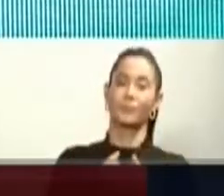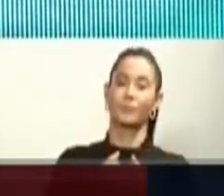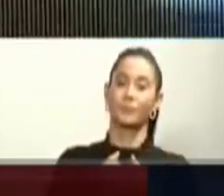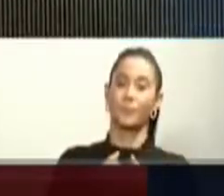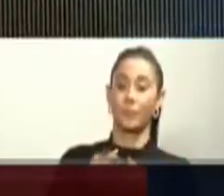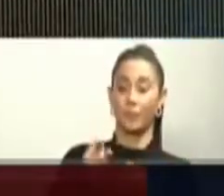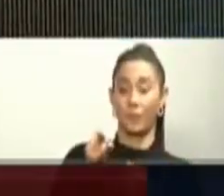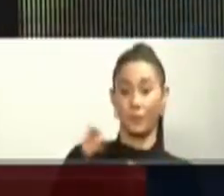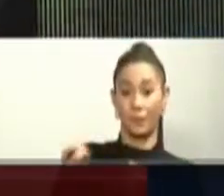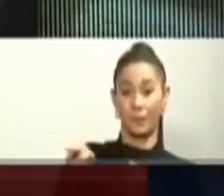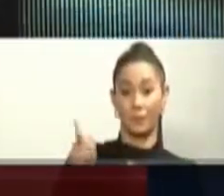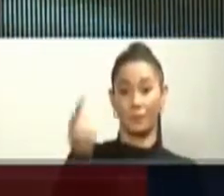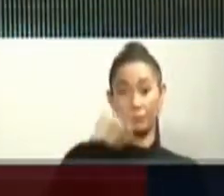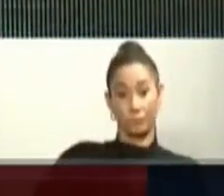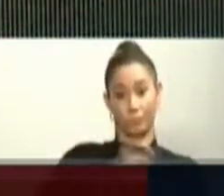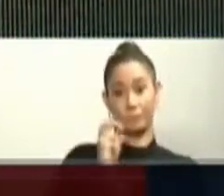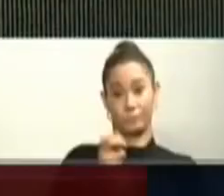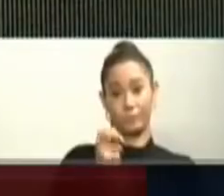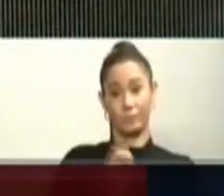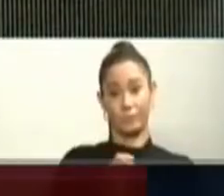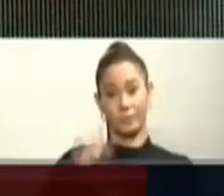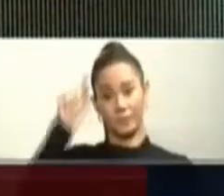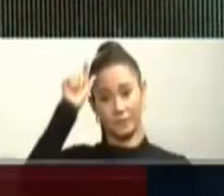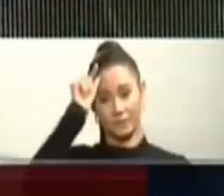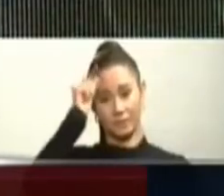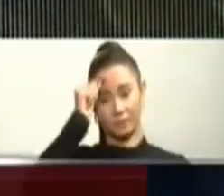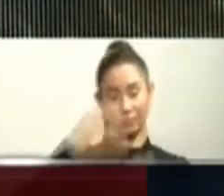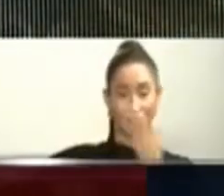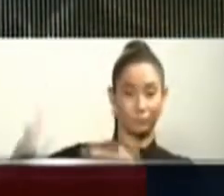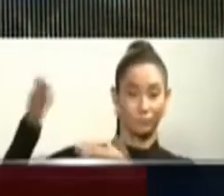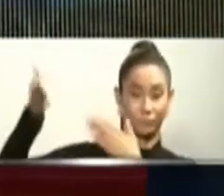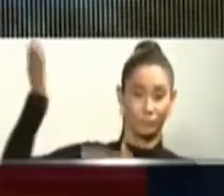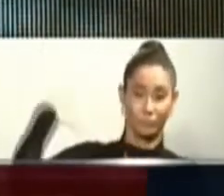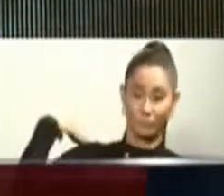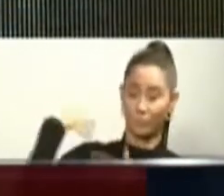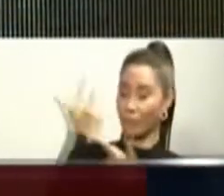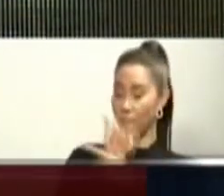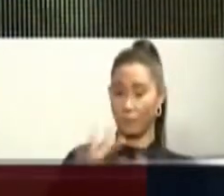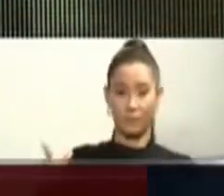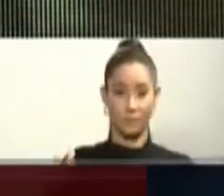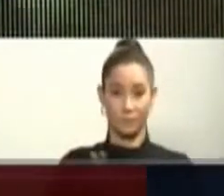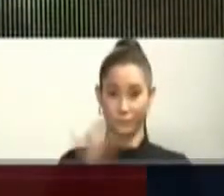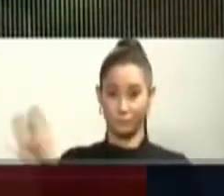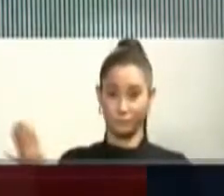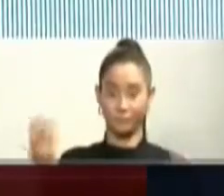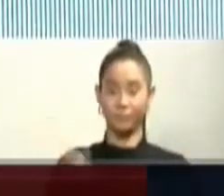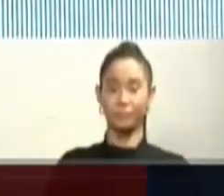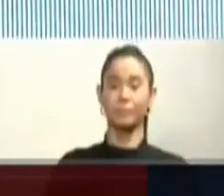Como eran días duros de los gobiernos represivos de la época,